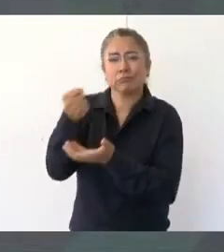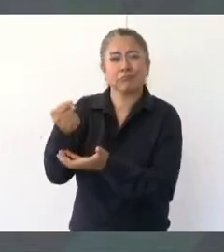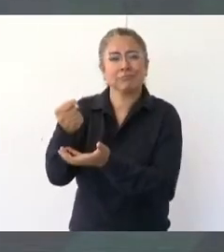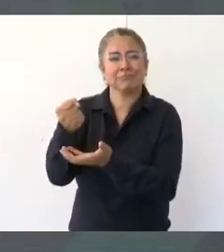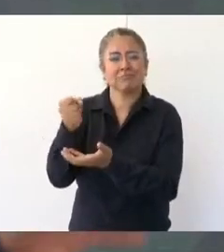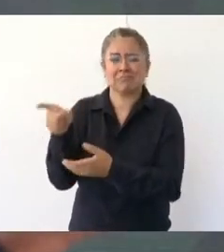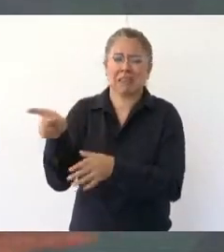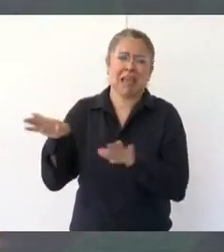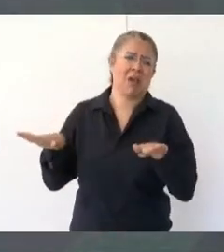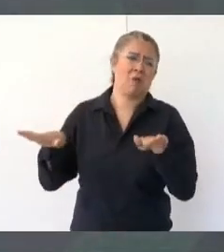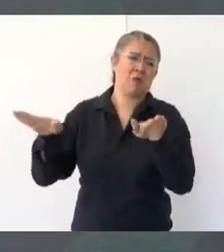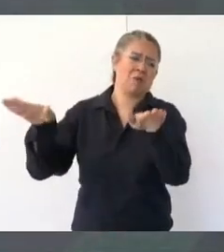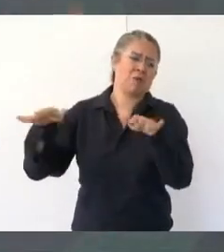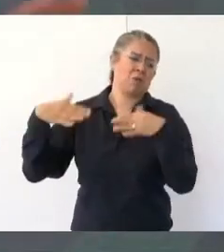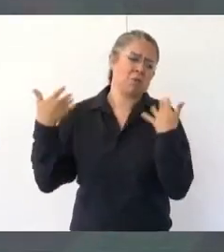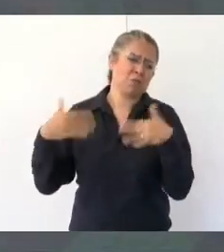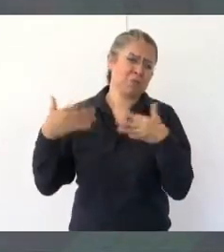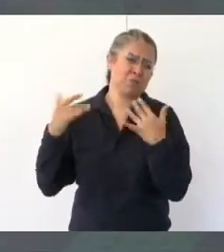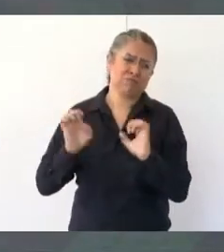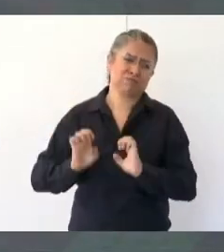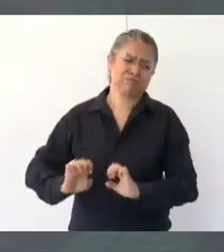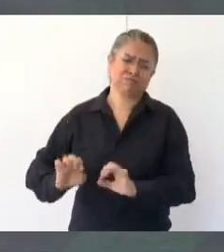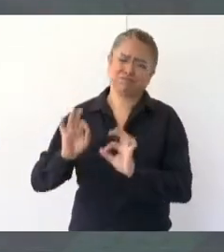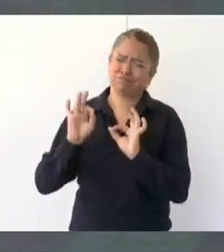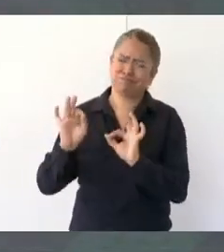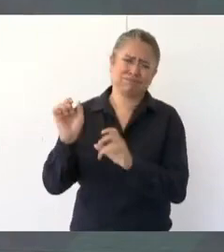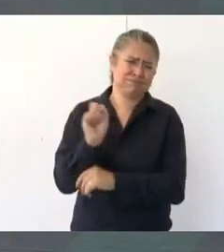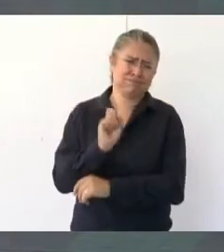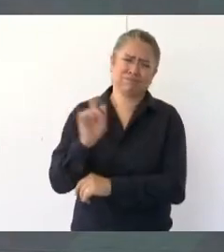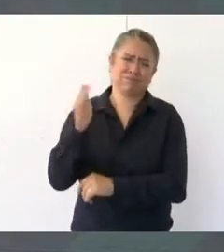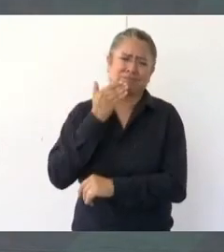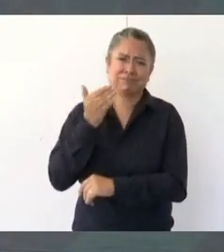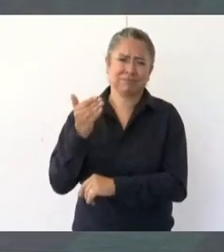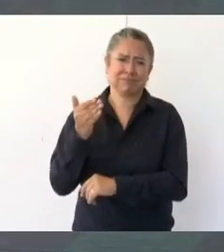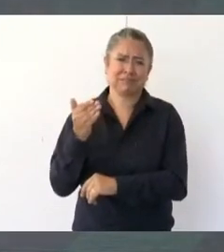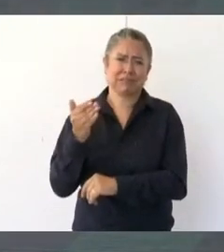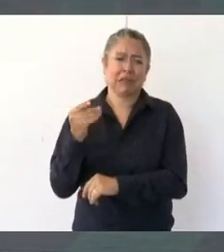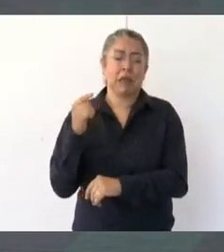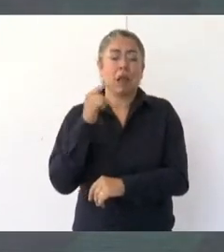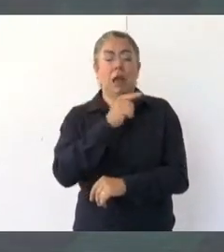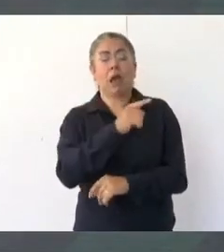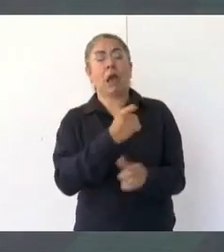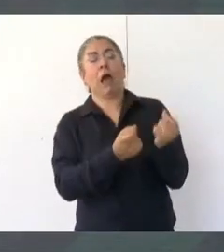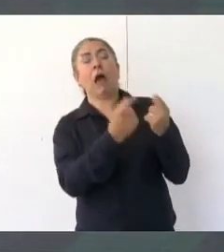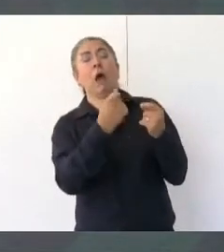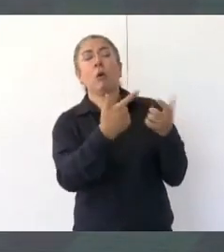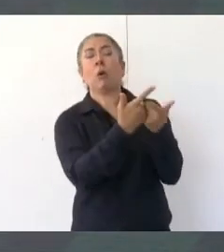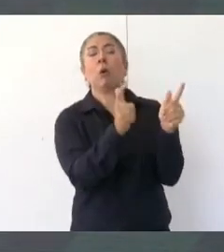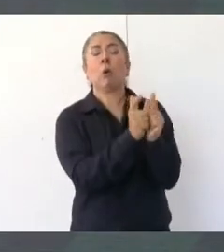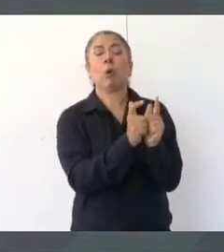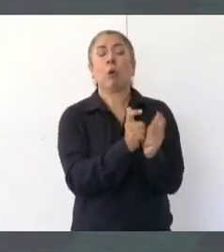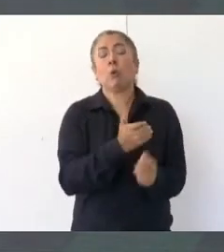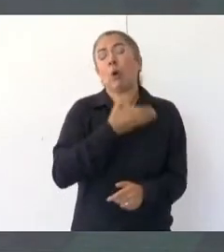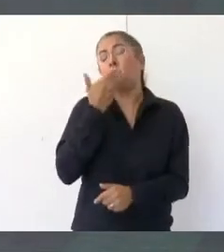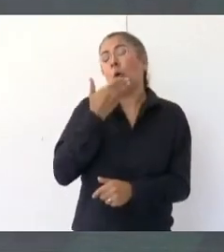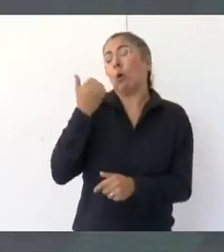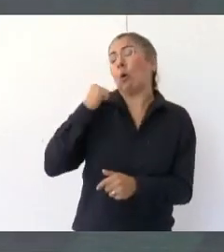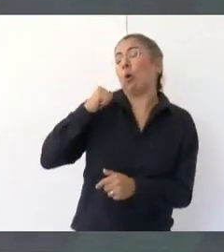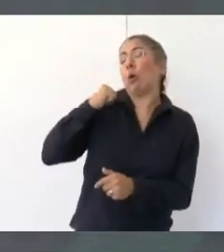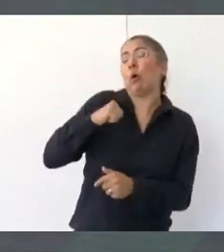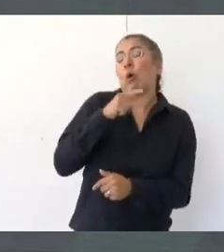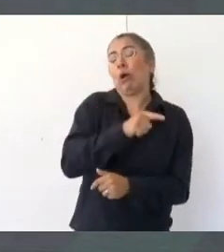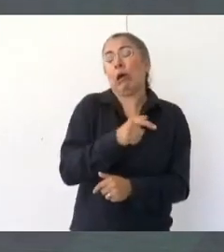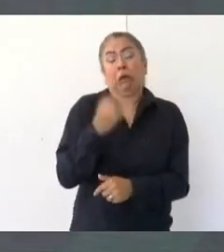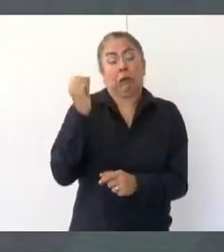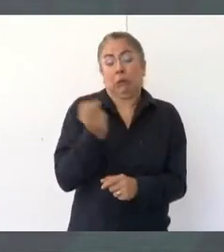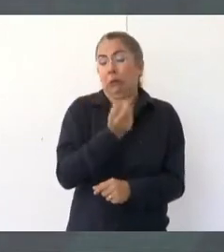primera. Están molestísimos los conservadores, pero no le hace que se enojen. A